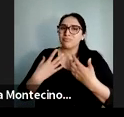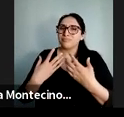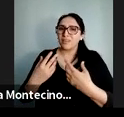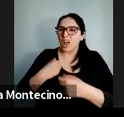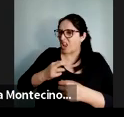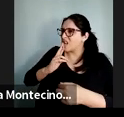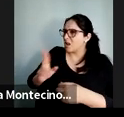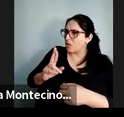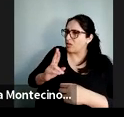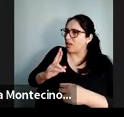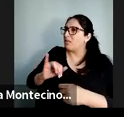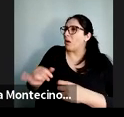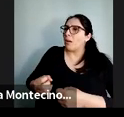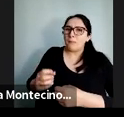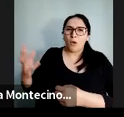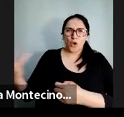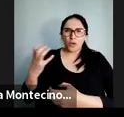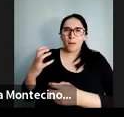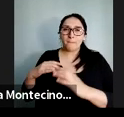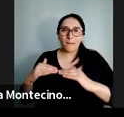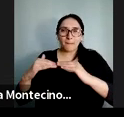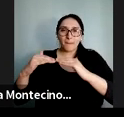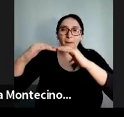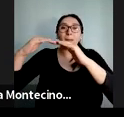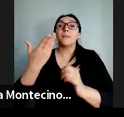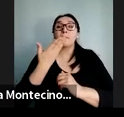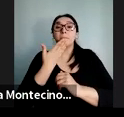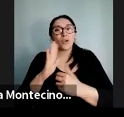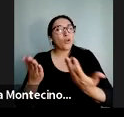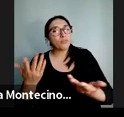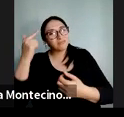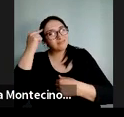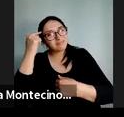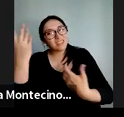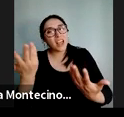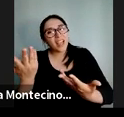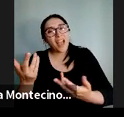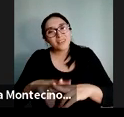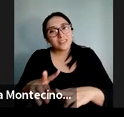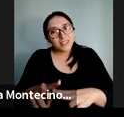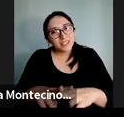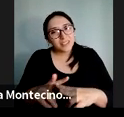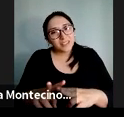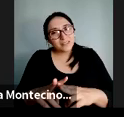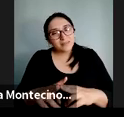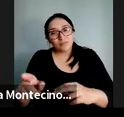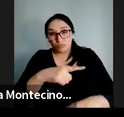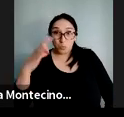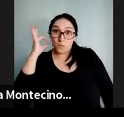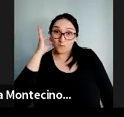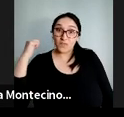odio es amplificarlo. Entonces, creo que son varias preguntas que a veces no nos hemos planteado como feministas y